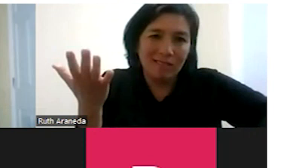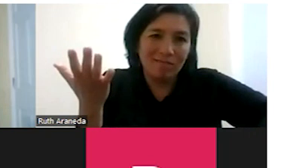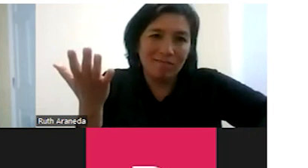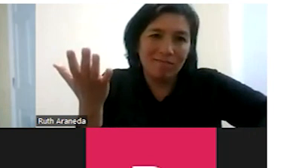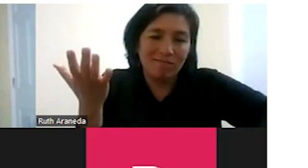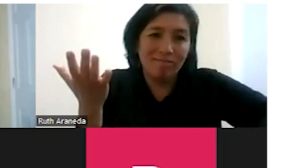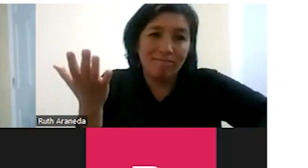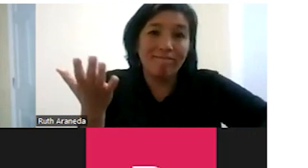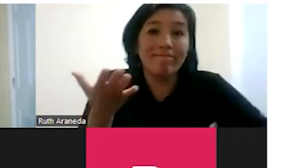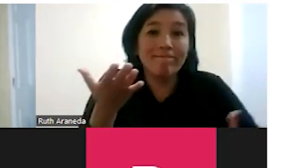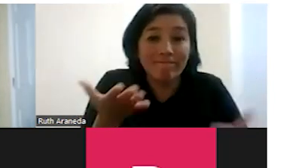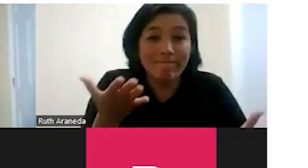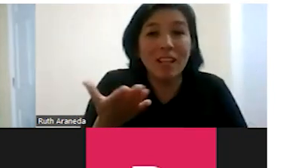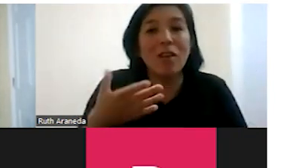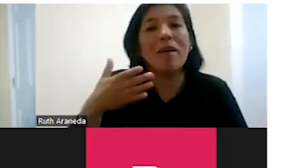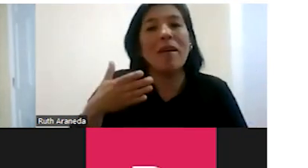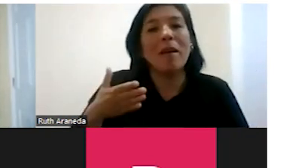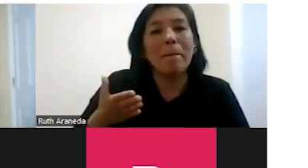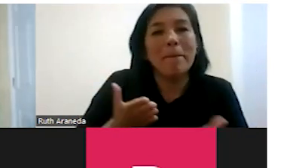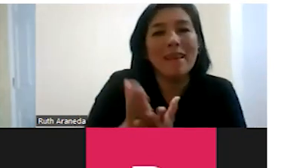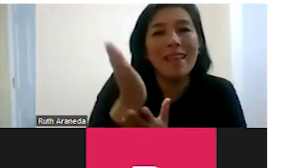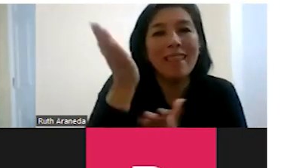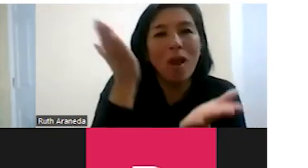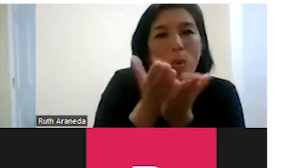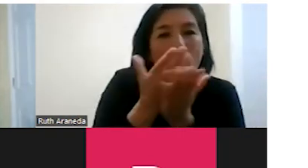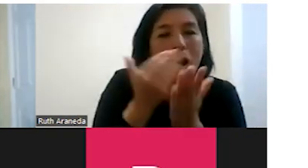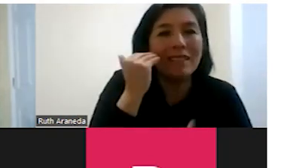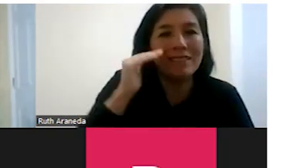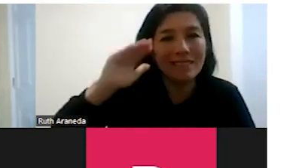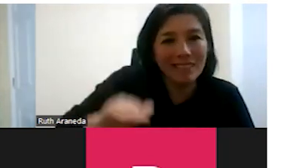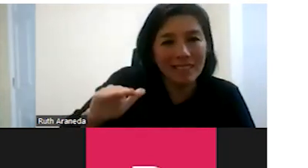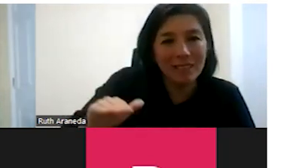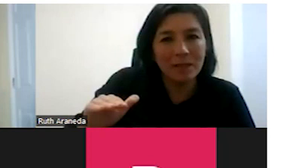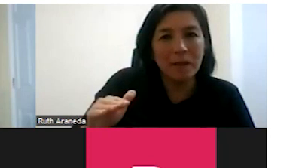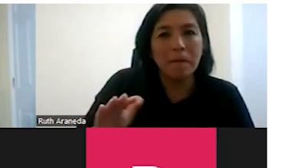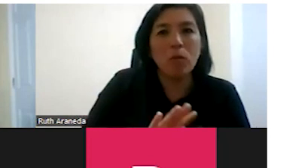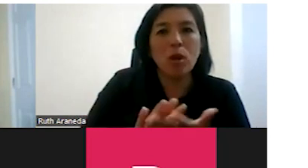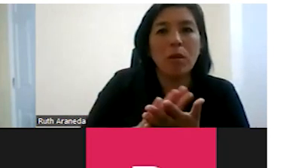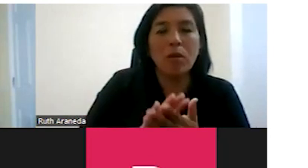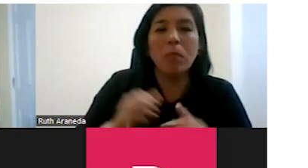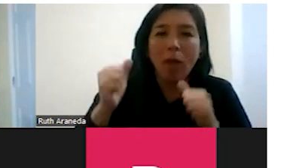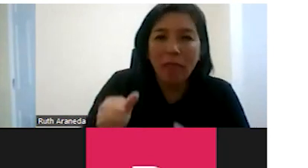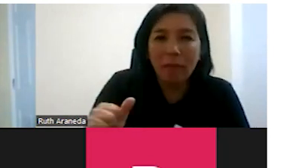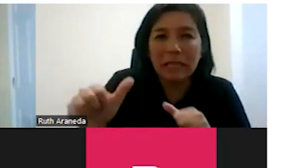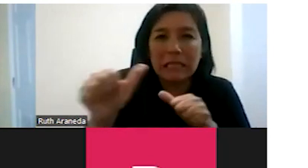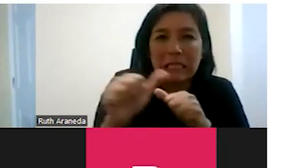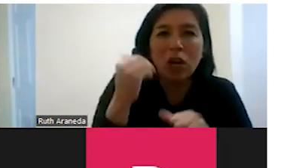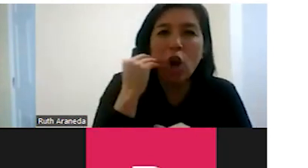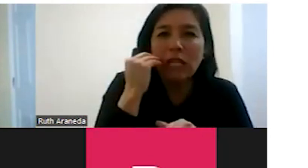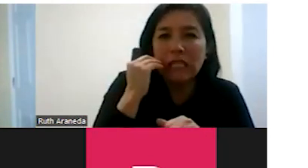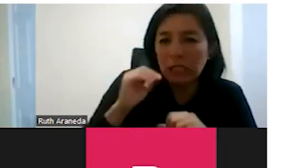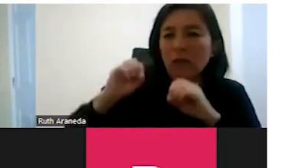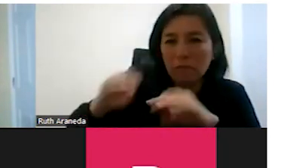Y eso viene desde el colegio, desde que somos pequeños, como el poder acercar a las niñas también